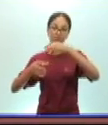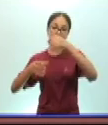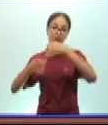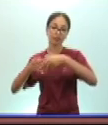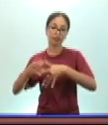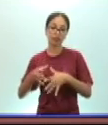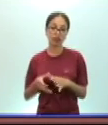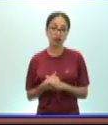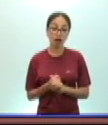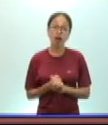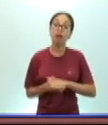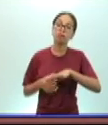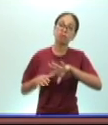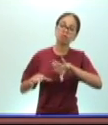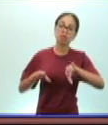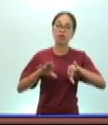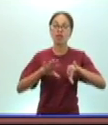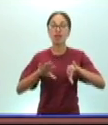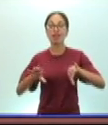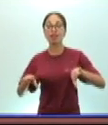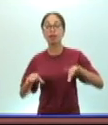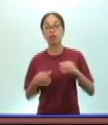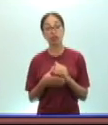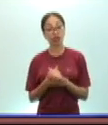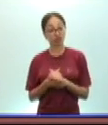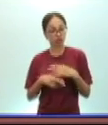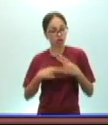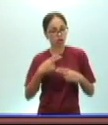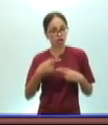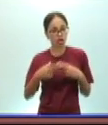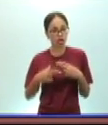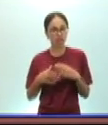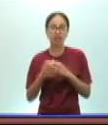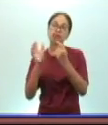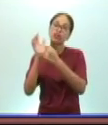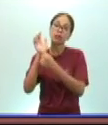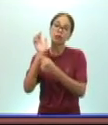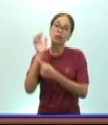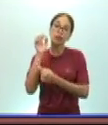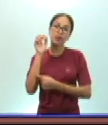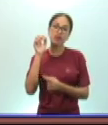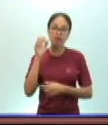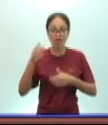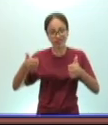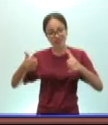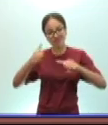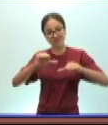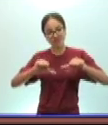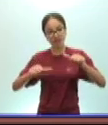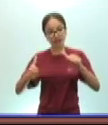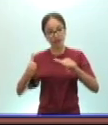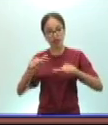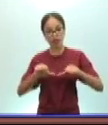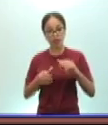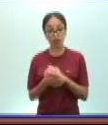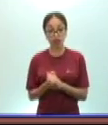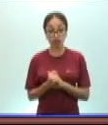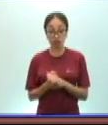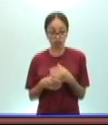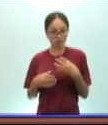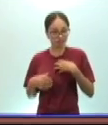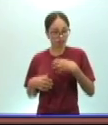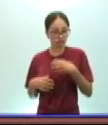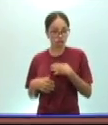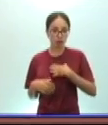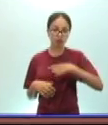operación de filtración, teniendo en cuenta que, bueno, las propiedades de los componentes de esa mezcla. Tenemos un líquido, que es el agua, y